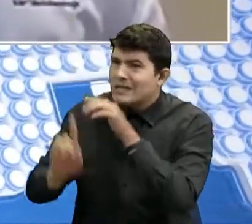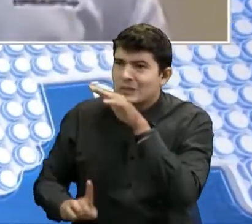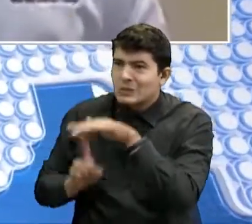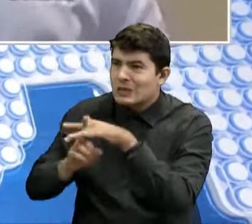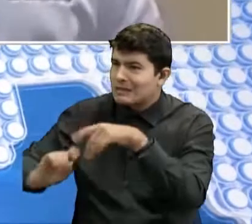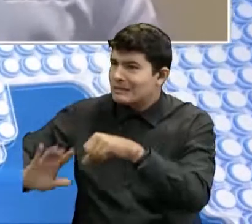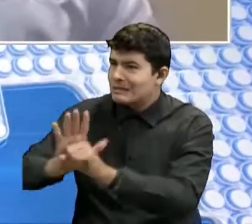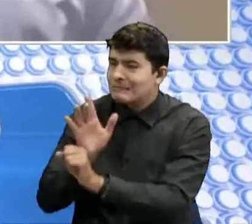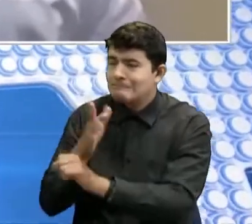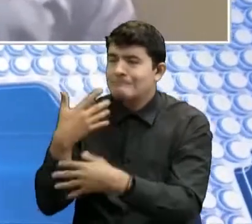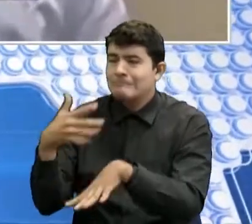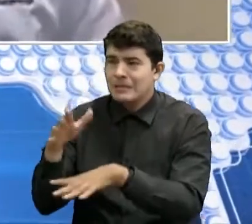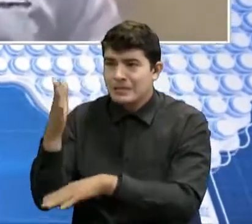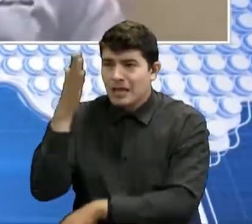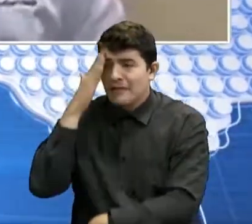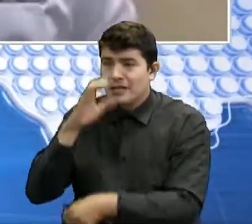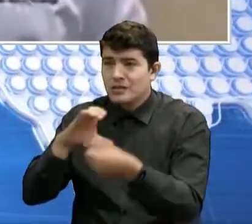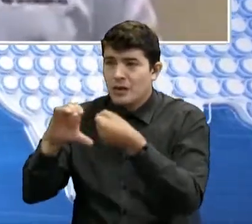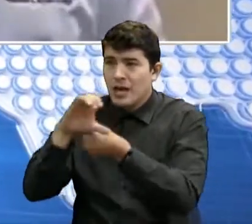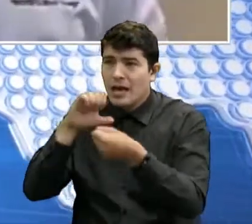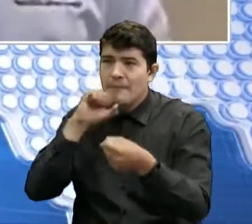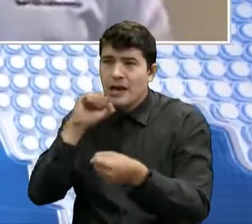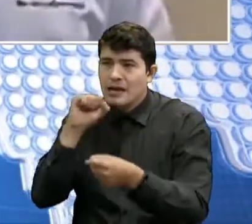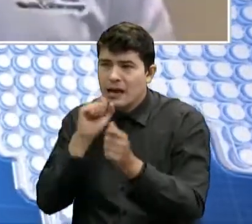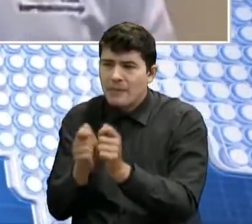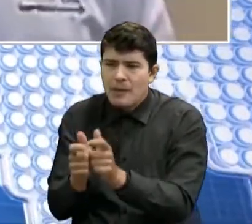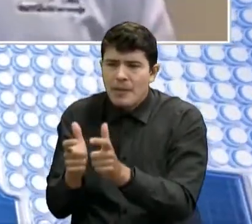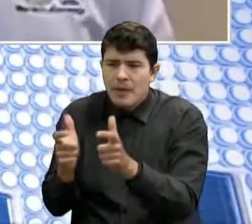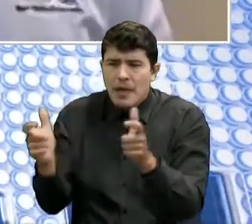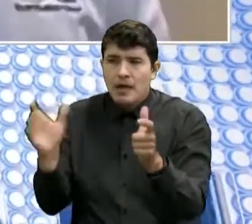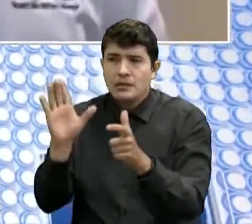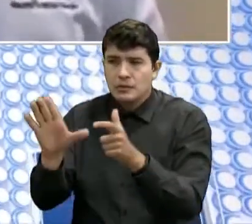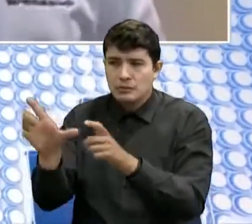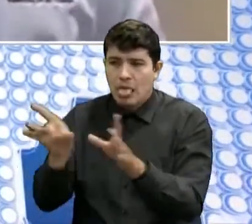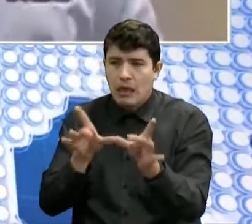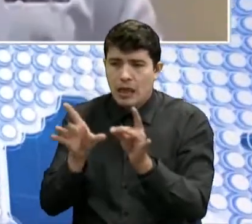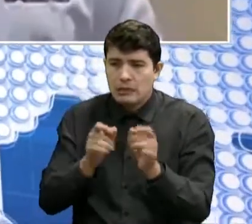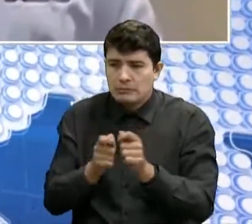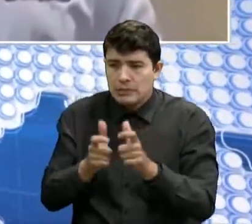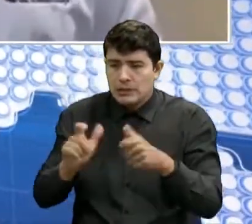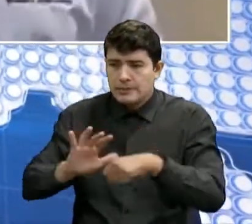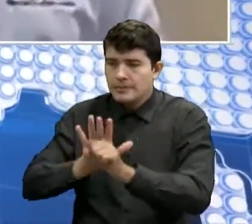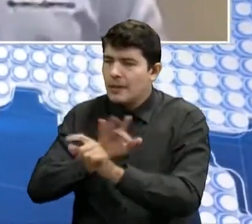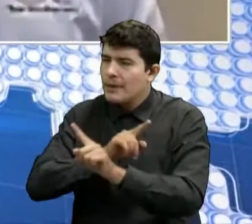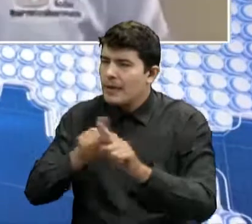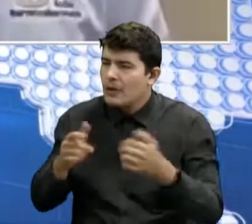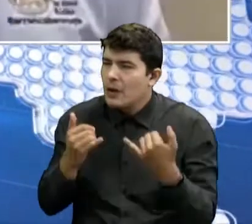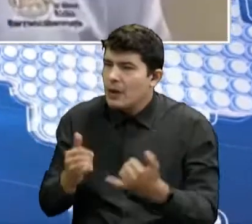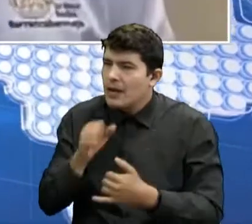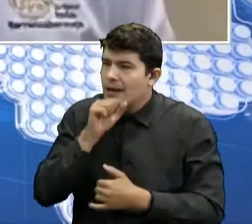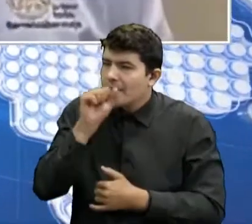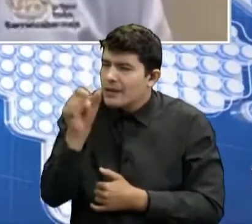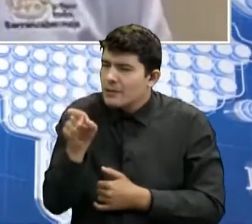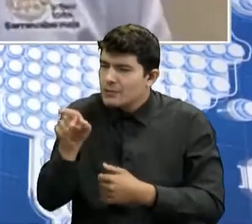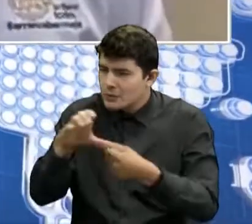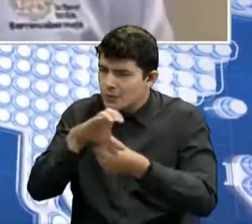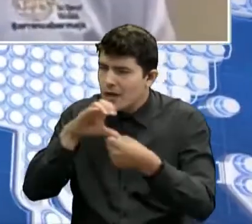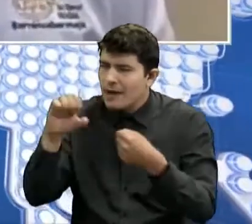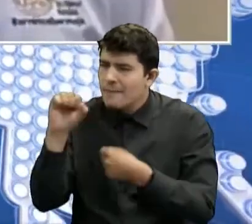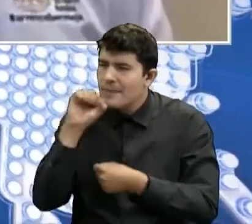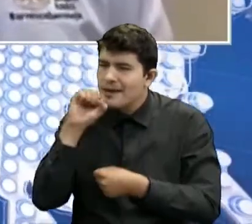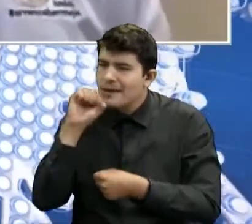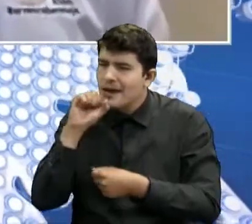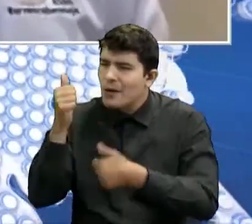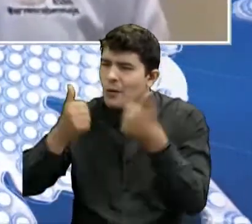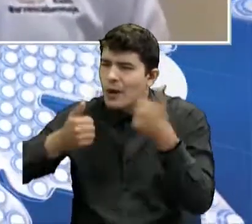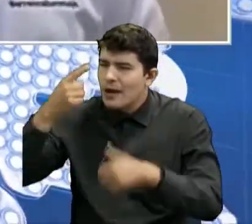Barranca Bermeja ha sido una de las ciudades más golpeadas por la propagación del virus. Sin embargo, quisiera preguntarle cuáles son los retos para la ciudad. Sabemos que no